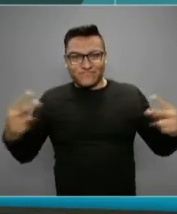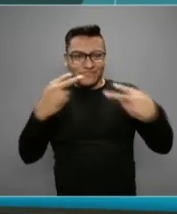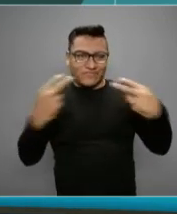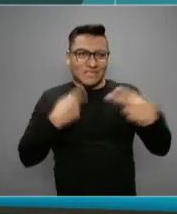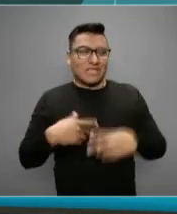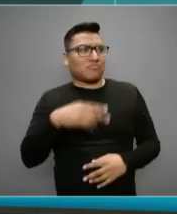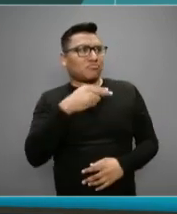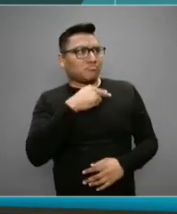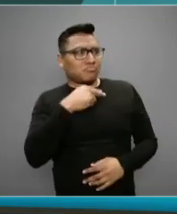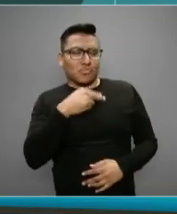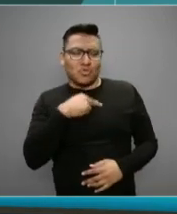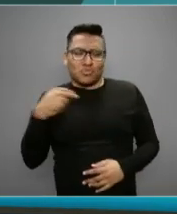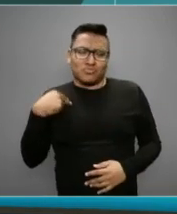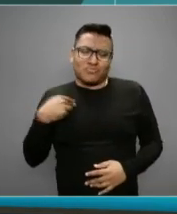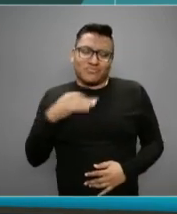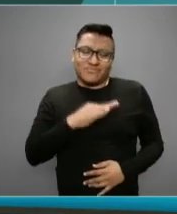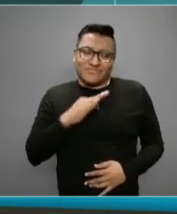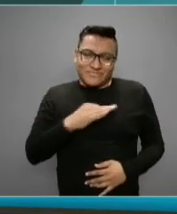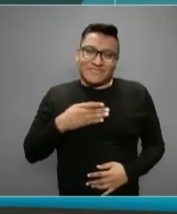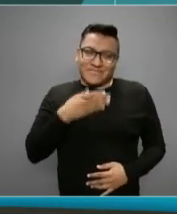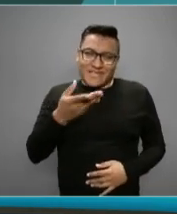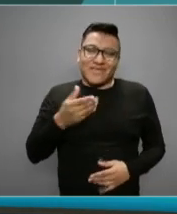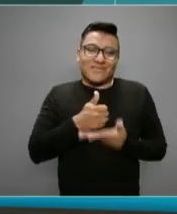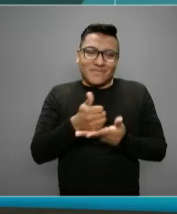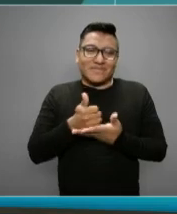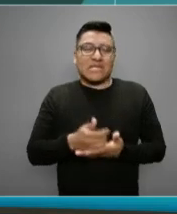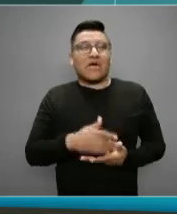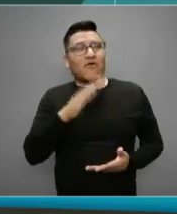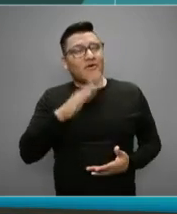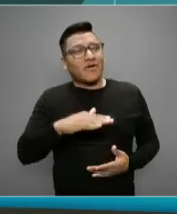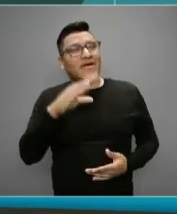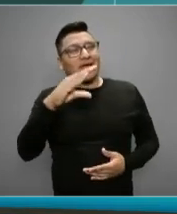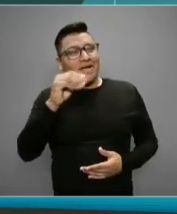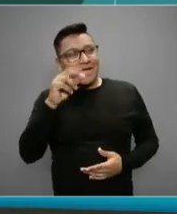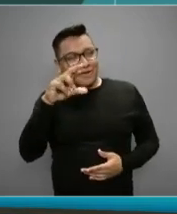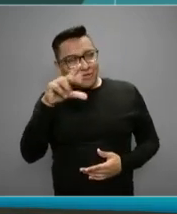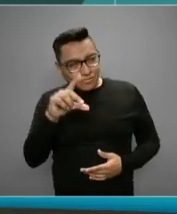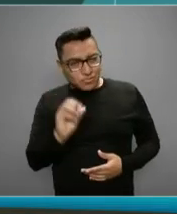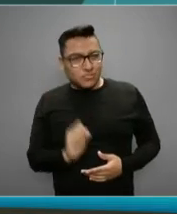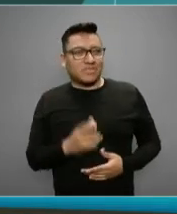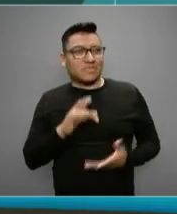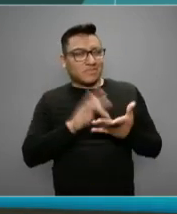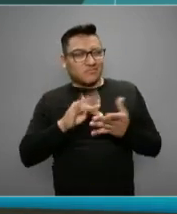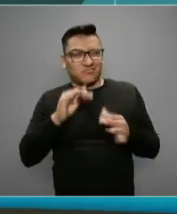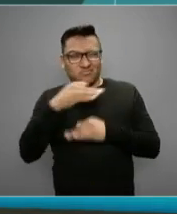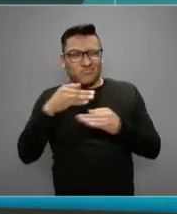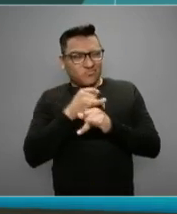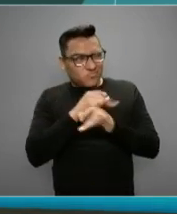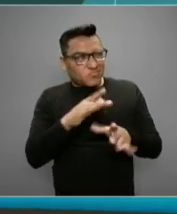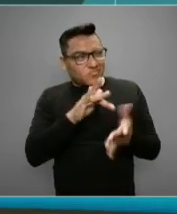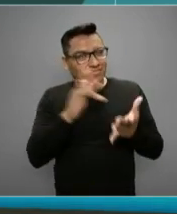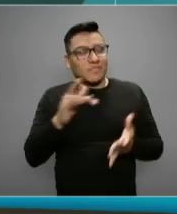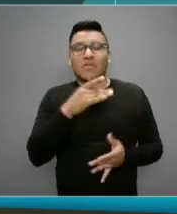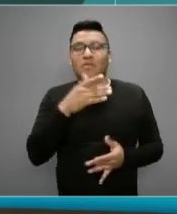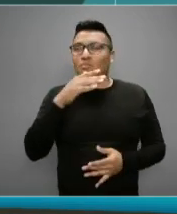felices de recibir más gente y de seguirlos atendiendo. Carlos, muchísimas gracias. Gracias por toda esta información. Buenas noches. Buenas noches, Hernán.